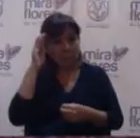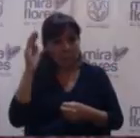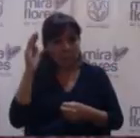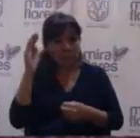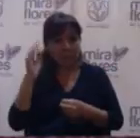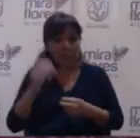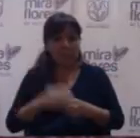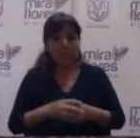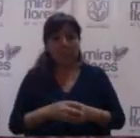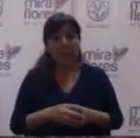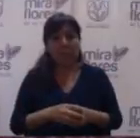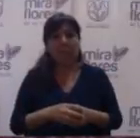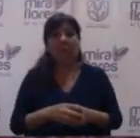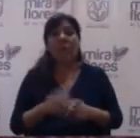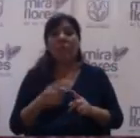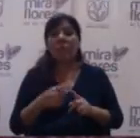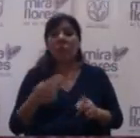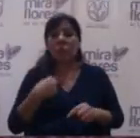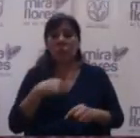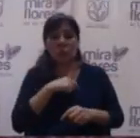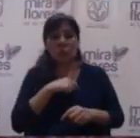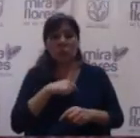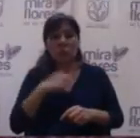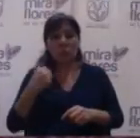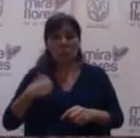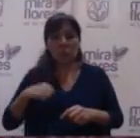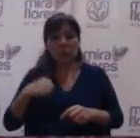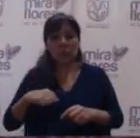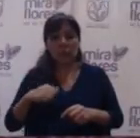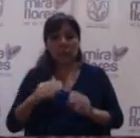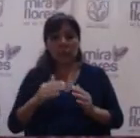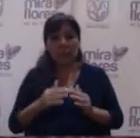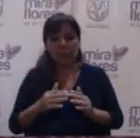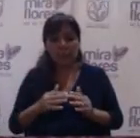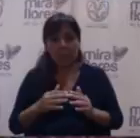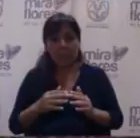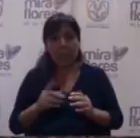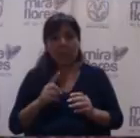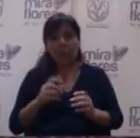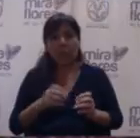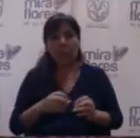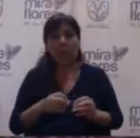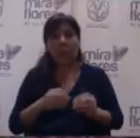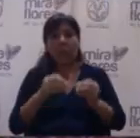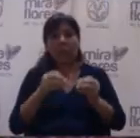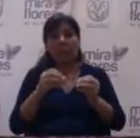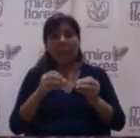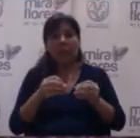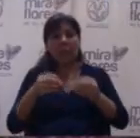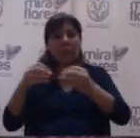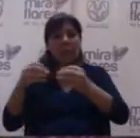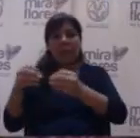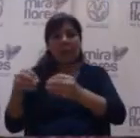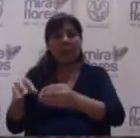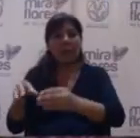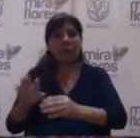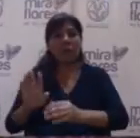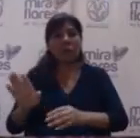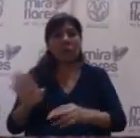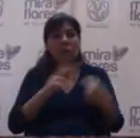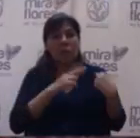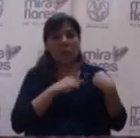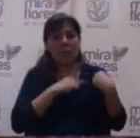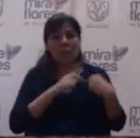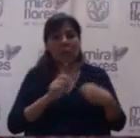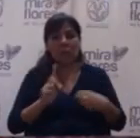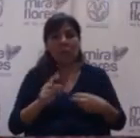Sin embargo, nosotros como municipalidad no hemos dejado de asumir una responsabilidad que dijimos íbamos a tener